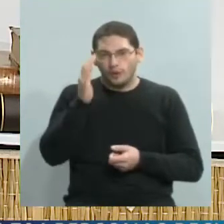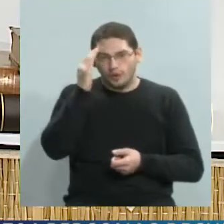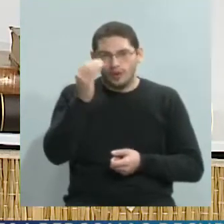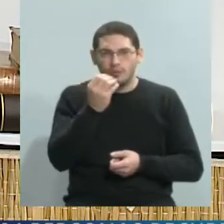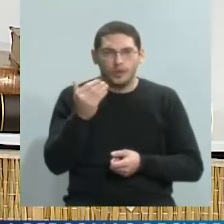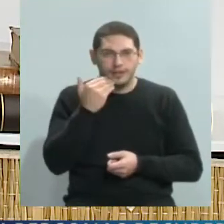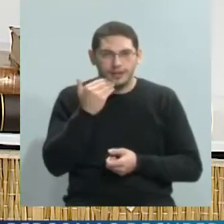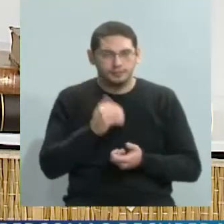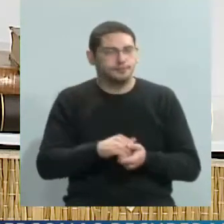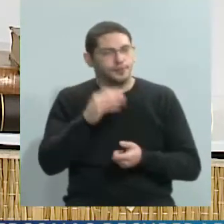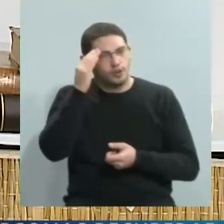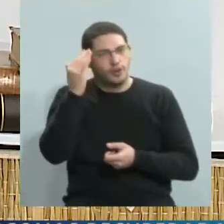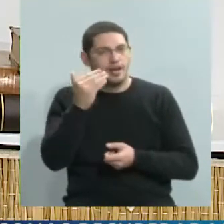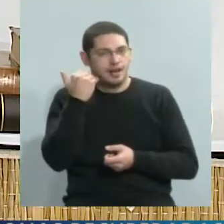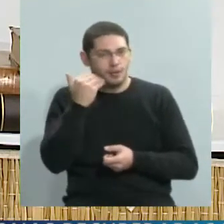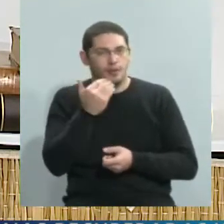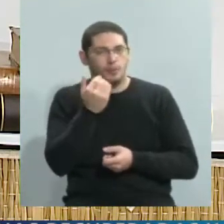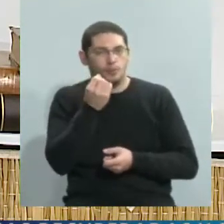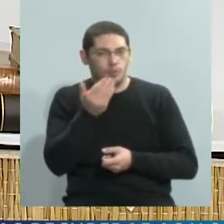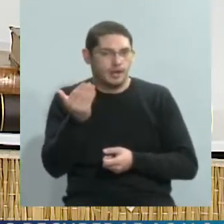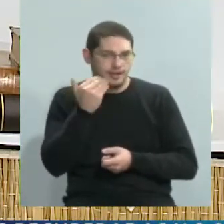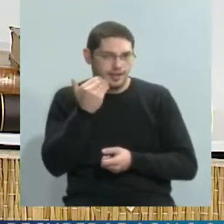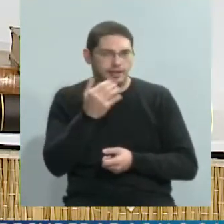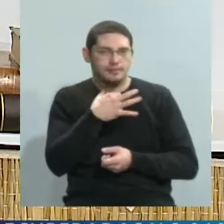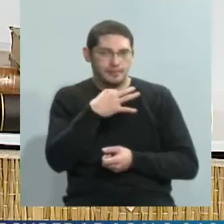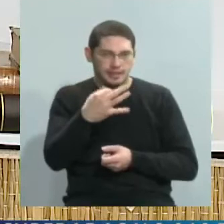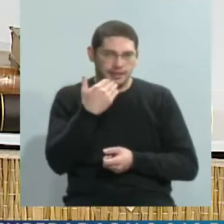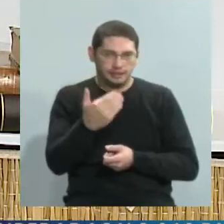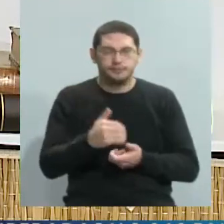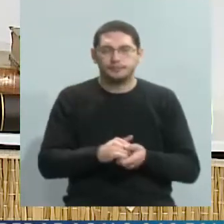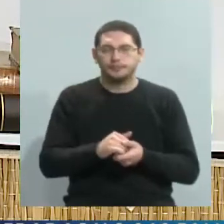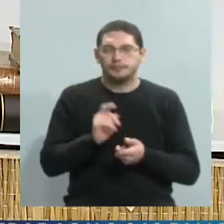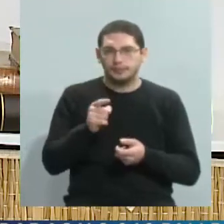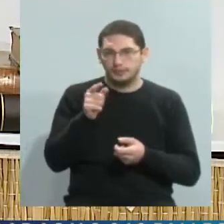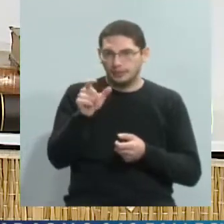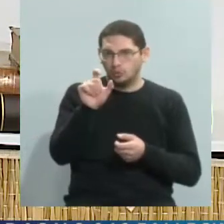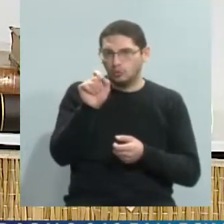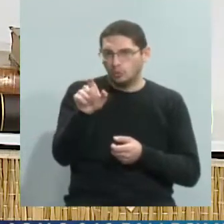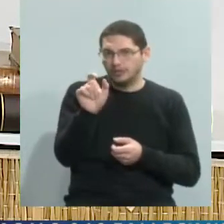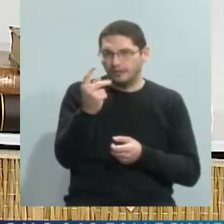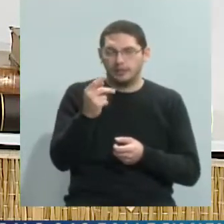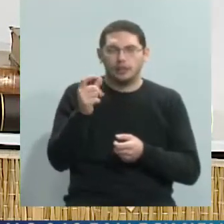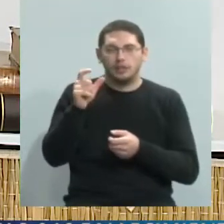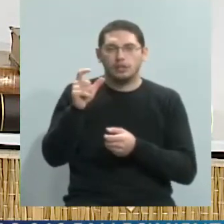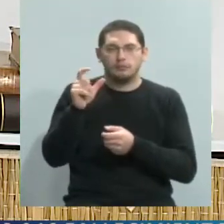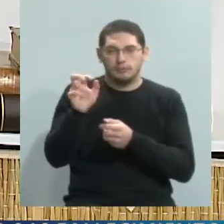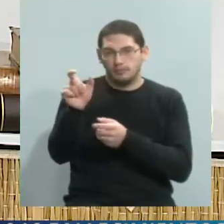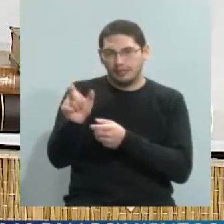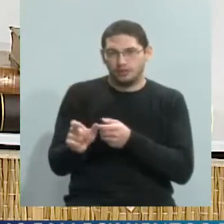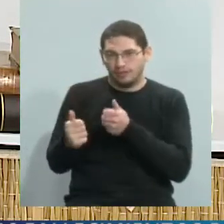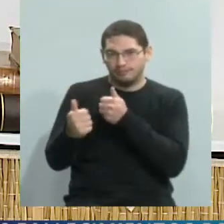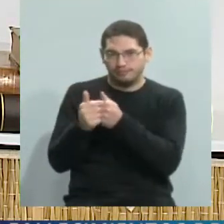tardes. Buenas tardes, Claudia. Gracias por la invitación. Bueno, vamos a repasar un poco su currículum. Es coach ontológico